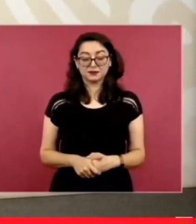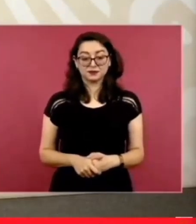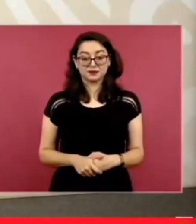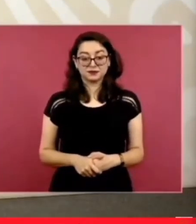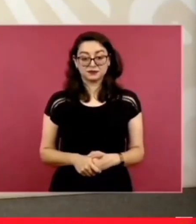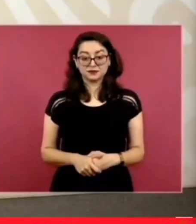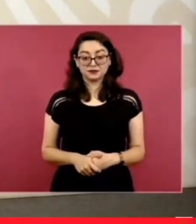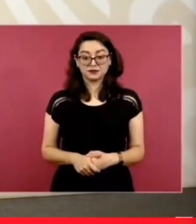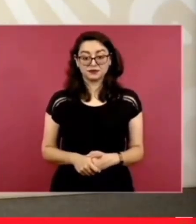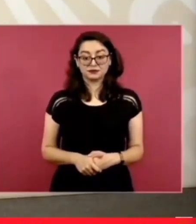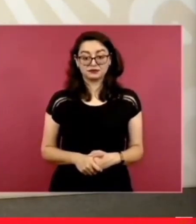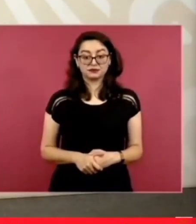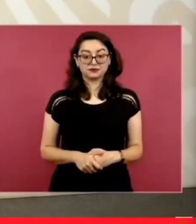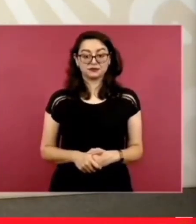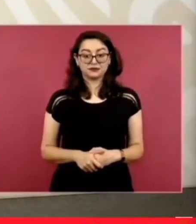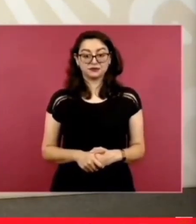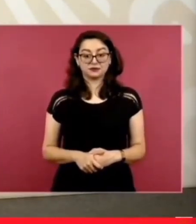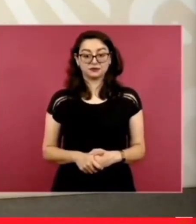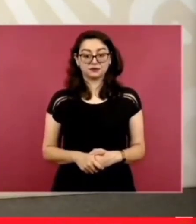de